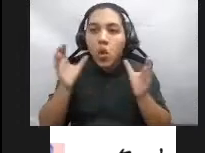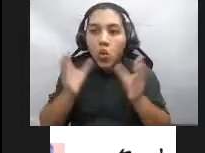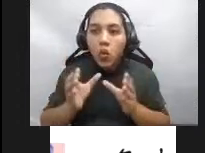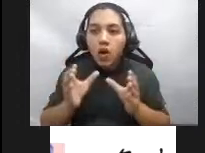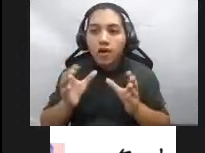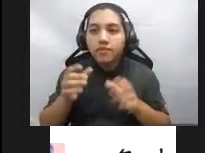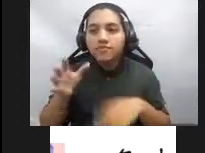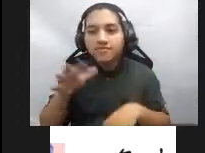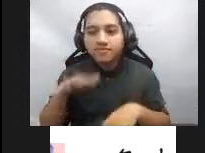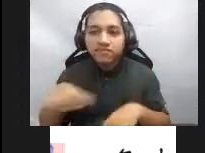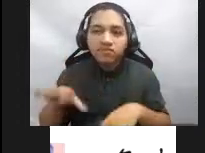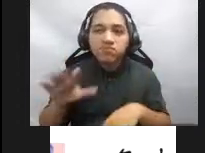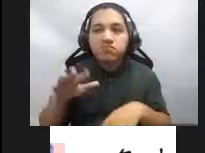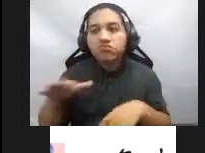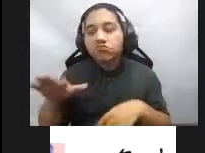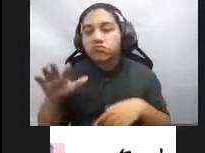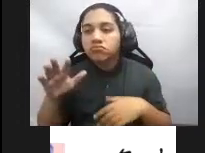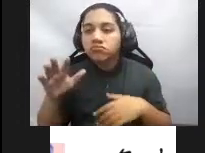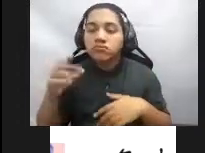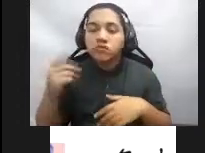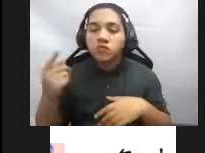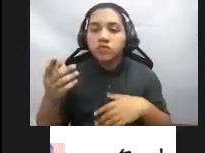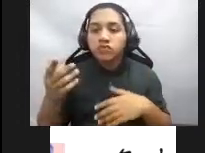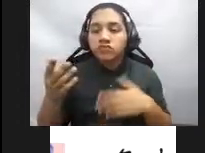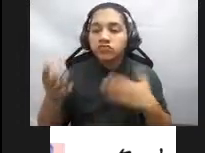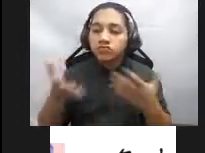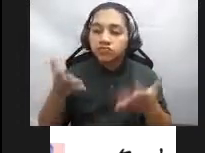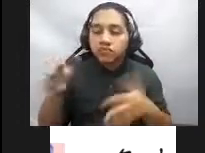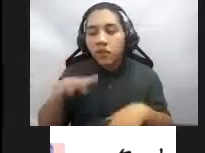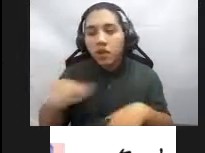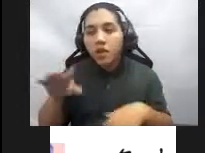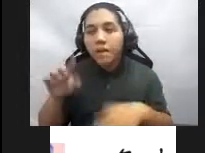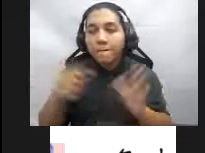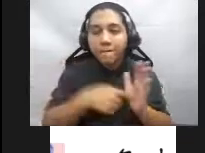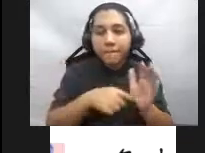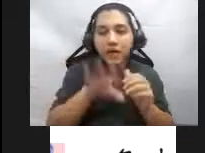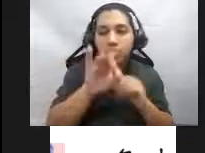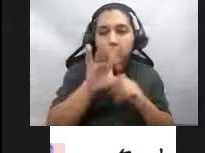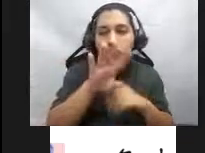estima que solamente en Cuba, de 1847 a